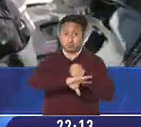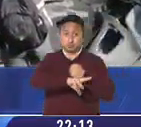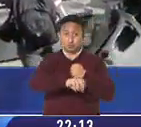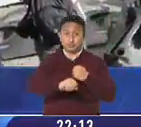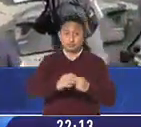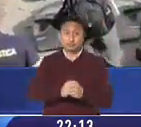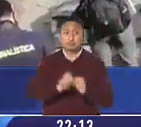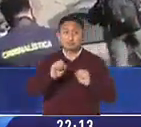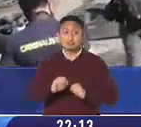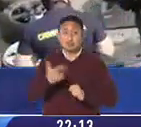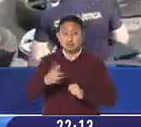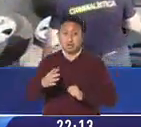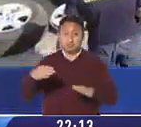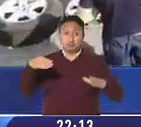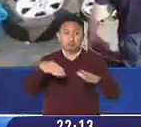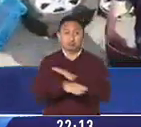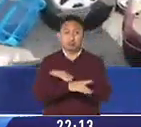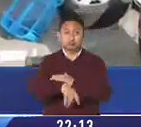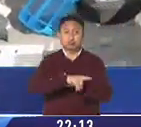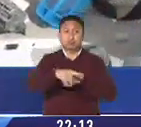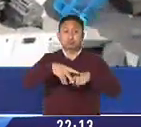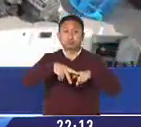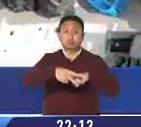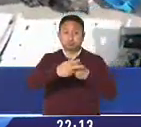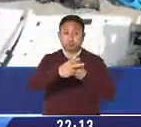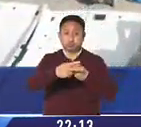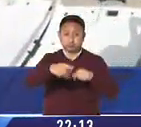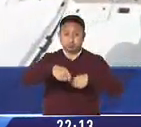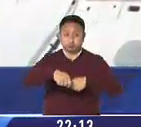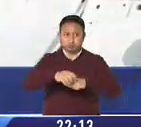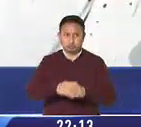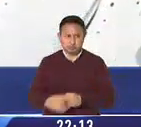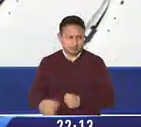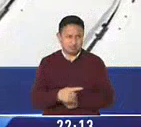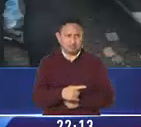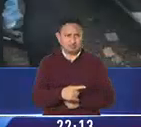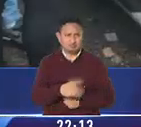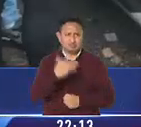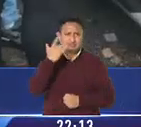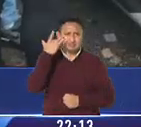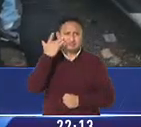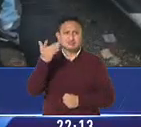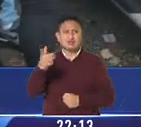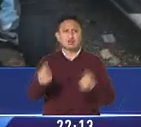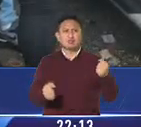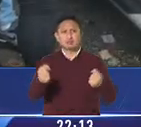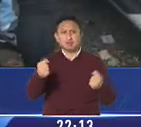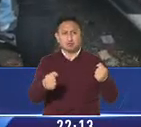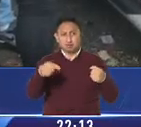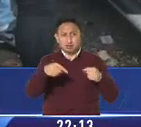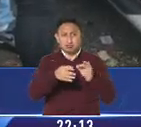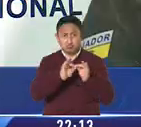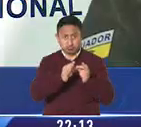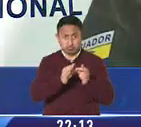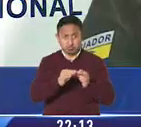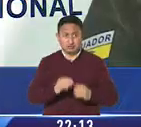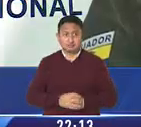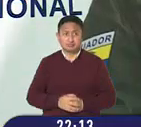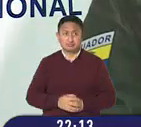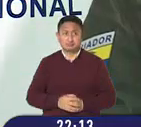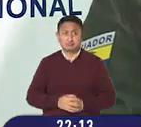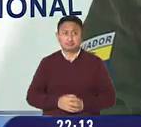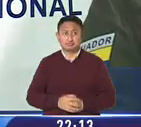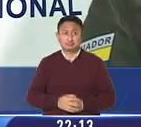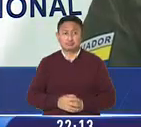las órdenes de allanamiento ingresaron a las mecánicas y encontraron una serie de anomalías en los vehículos que supuestamente arreglaban. ¿Dónde